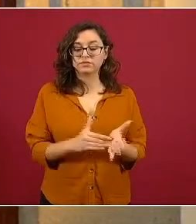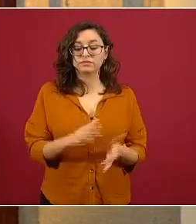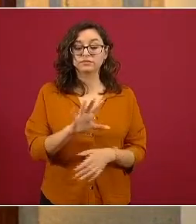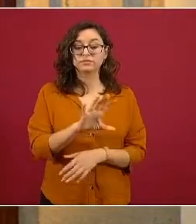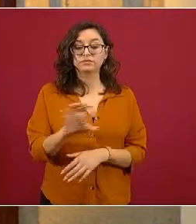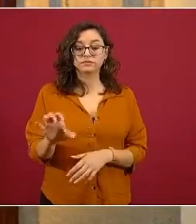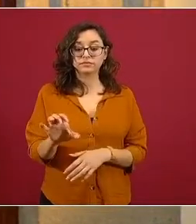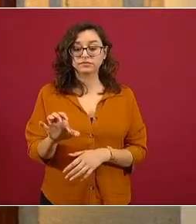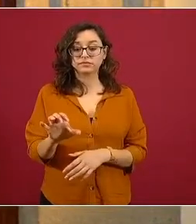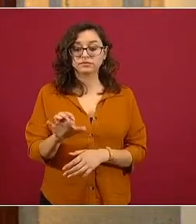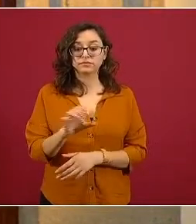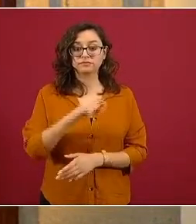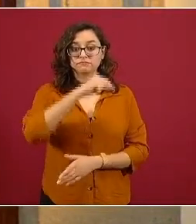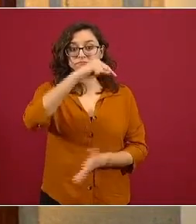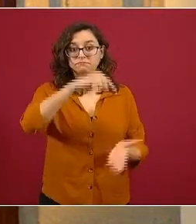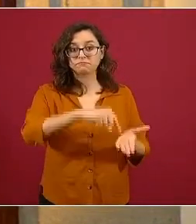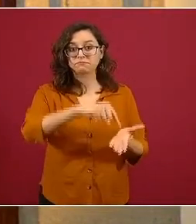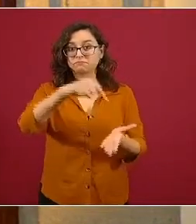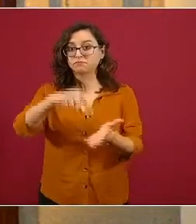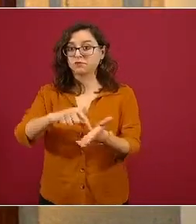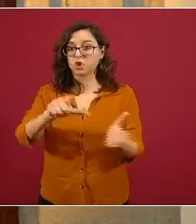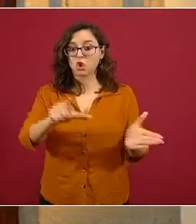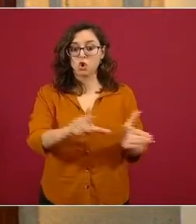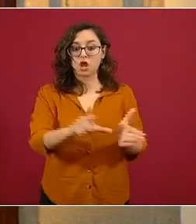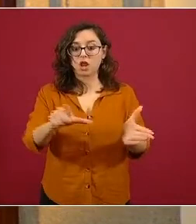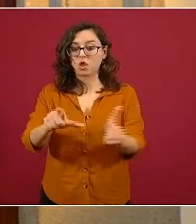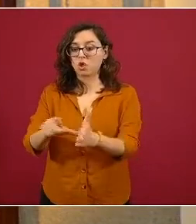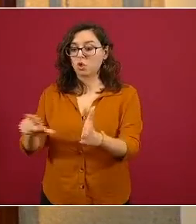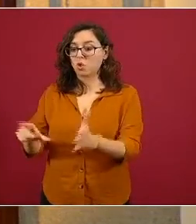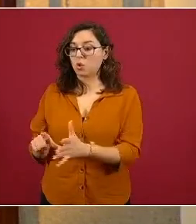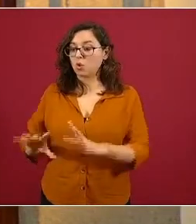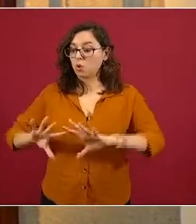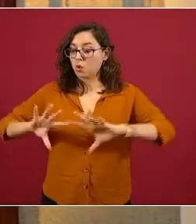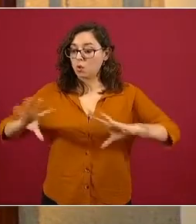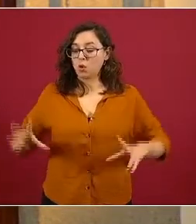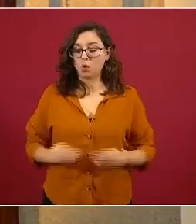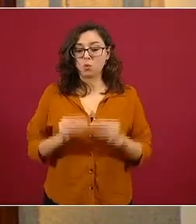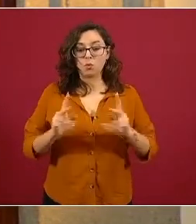47,500 sucursales. Las ventas totales